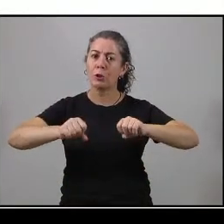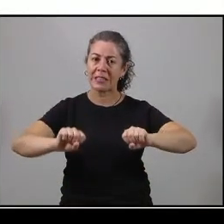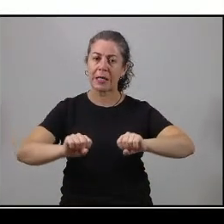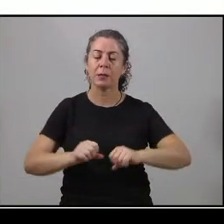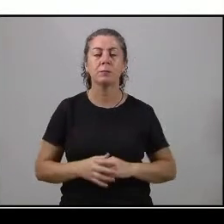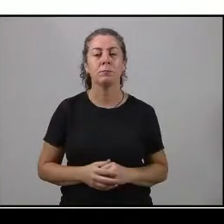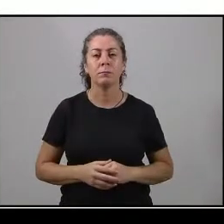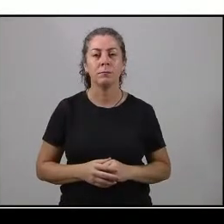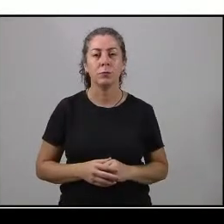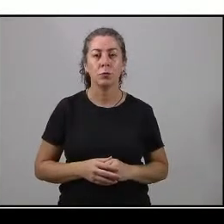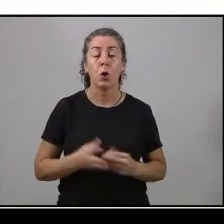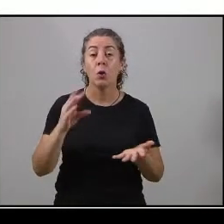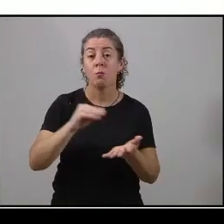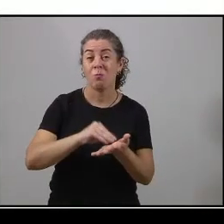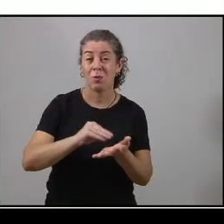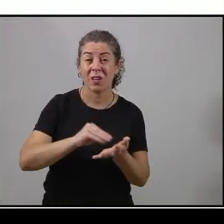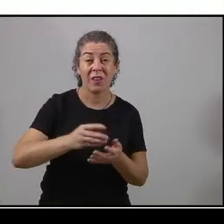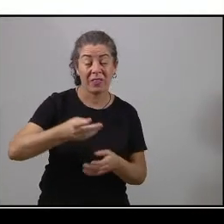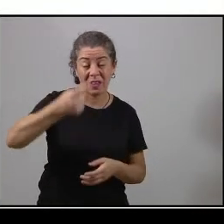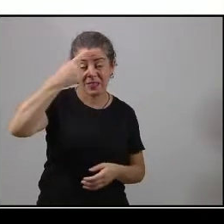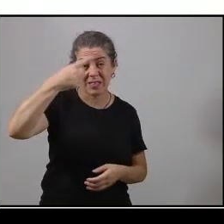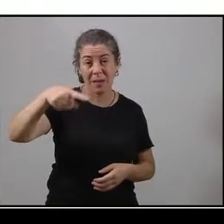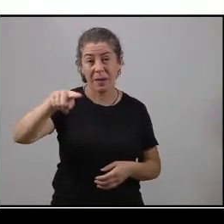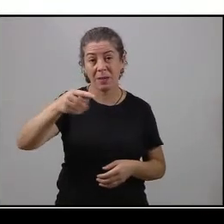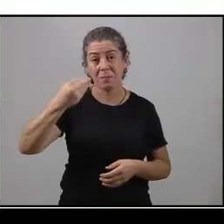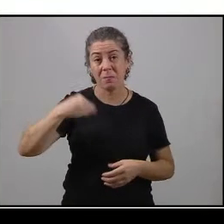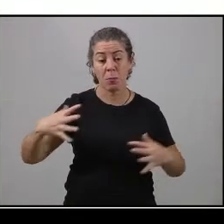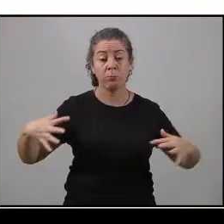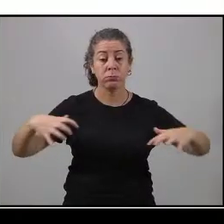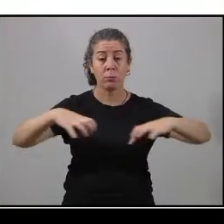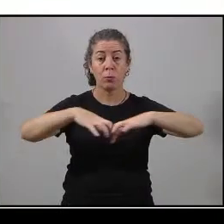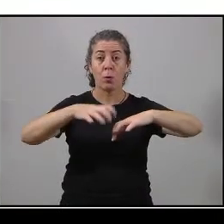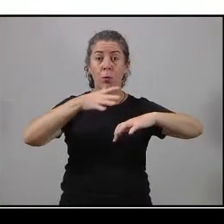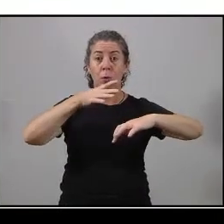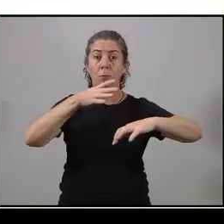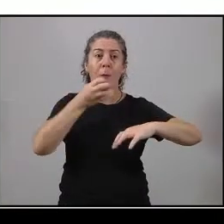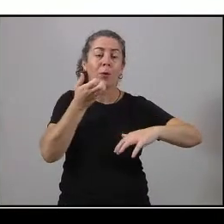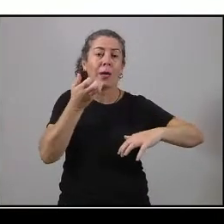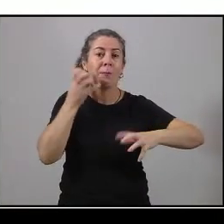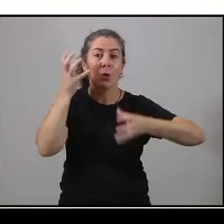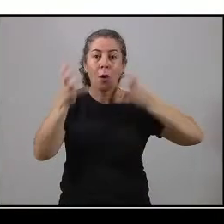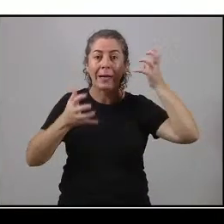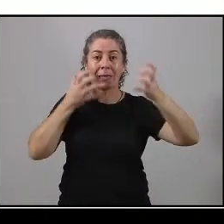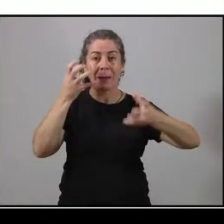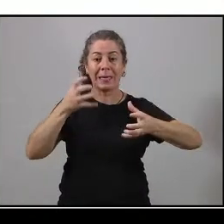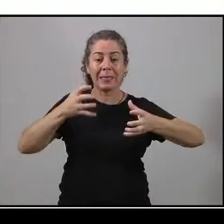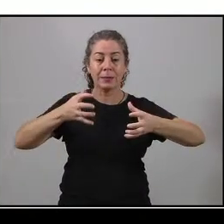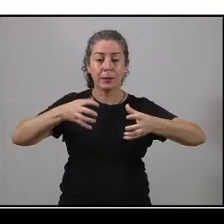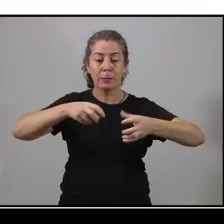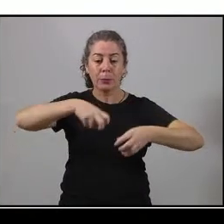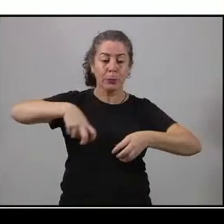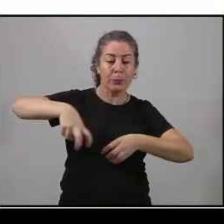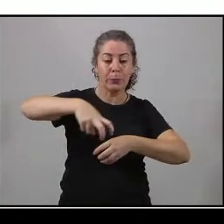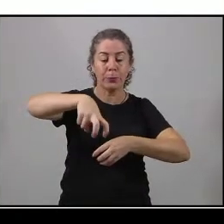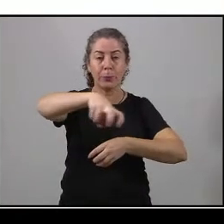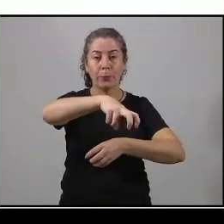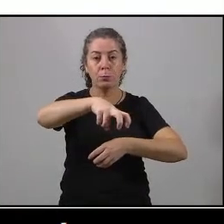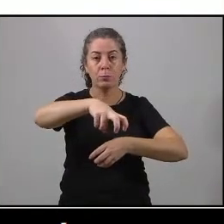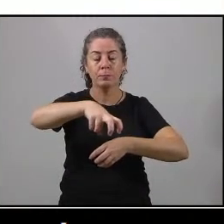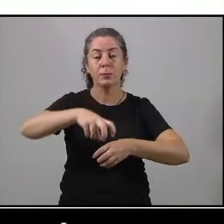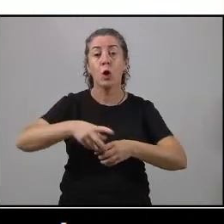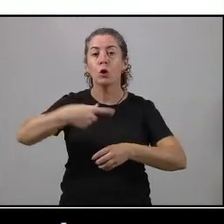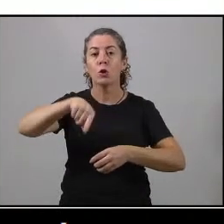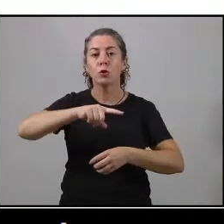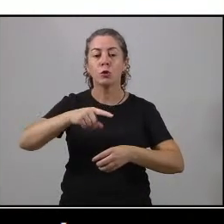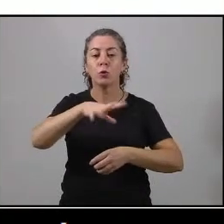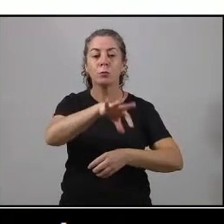muchos casos, saben que esos accidentes se producen por el propio cruce de animales. Hemos seleccionado los tramos a